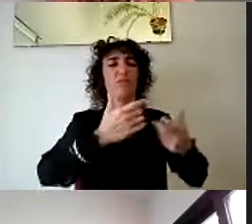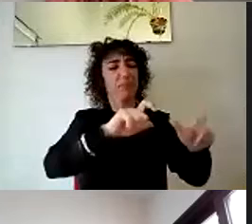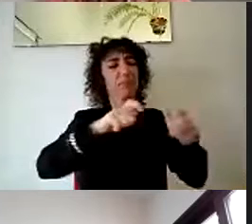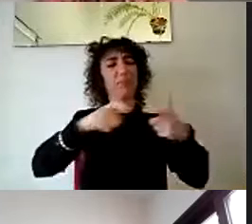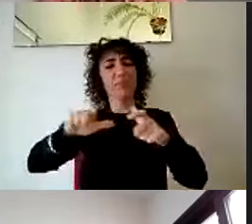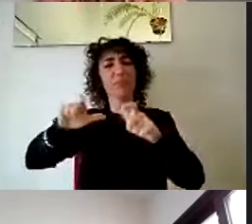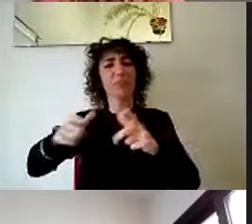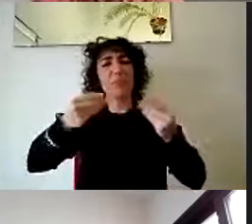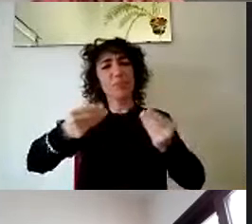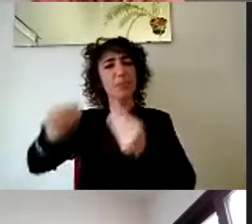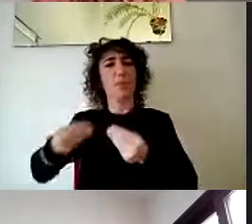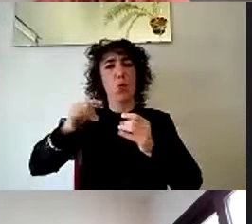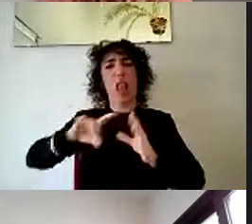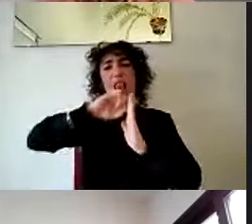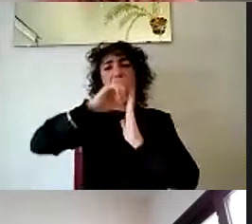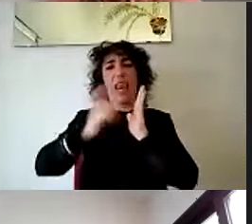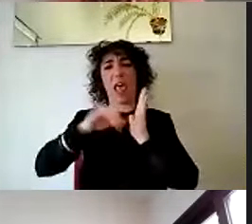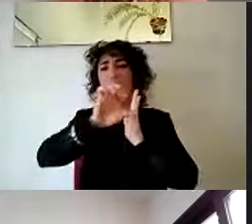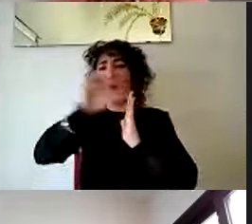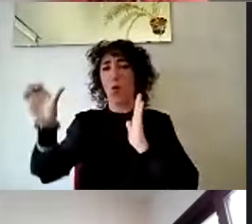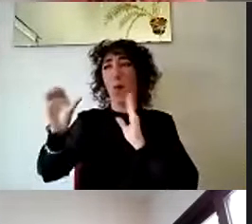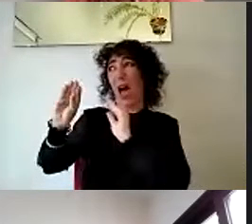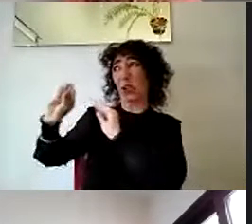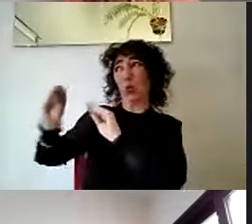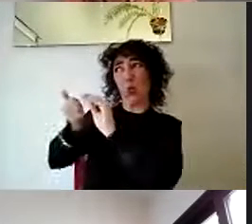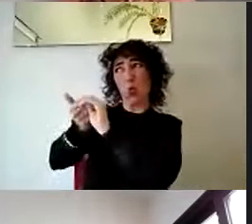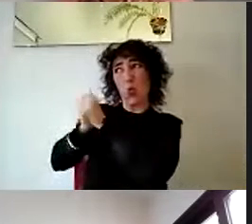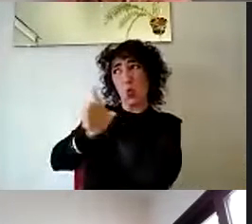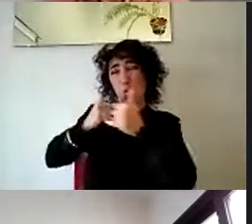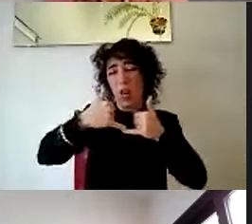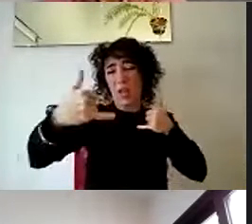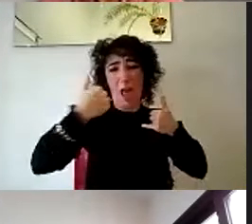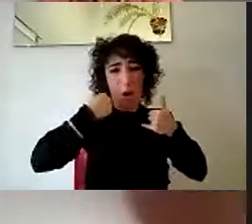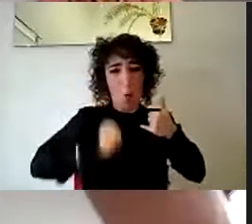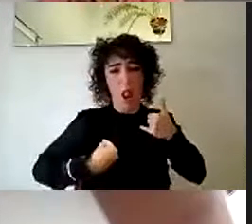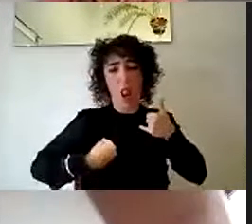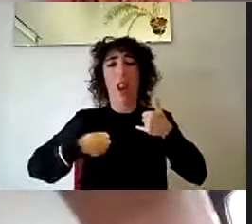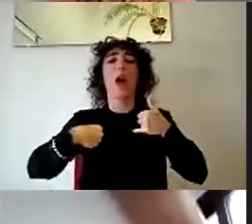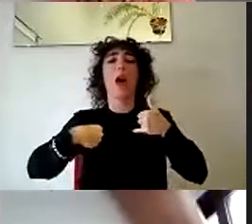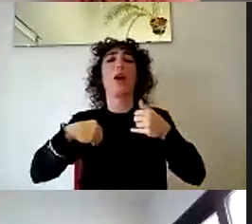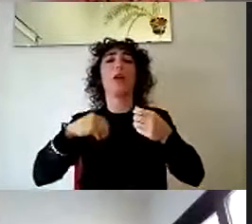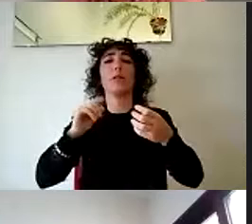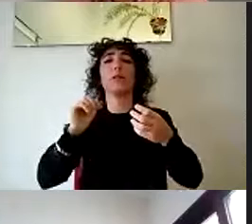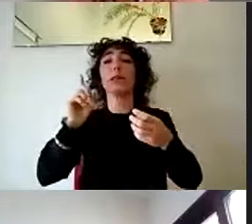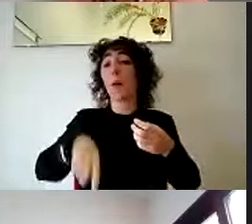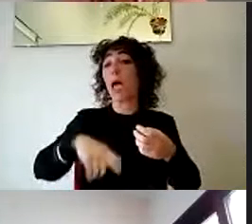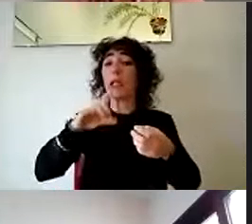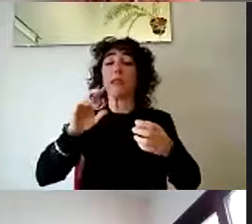la Ley Europea de Residuos. Y se viene trabajando en distintas líneas